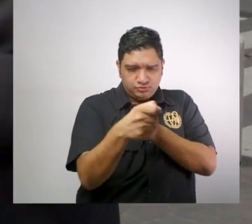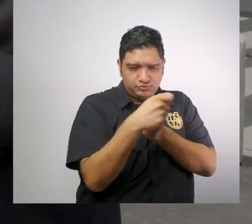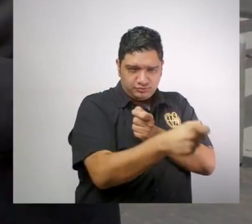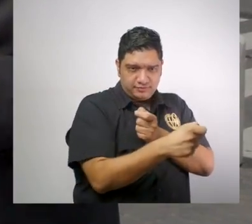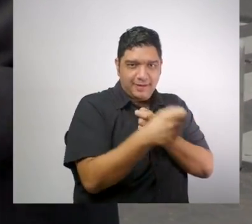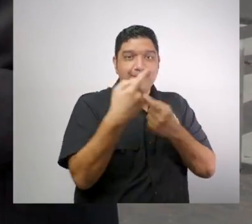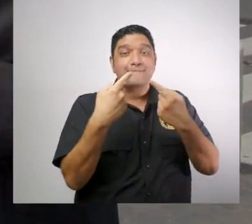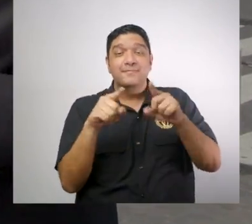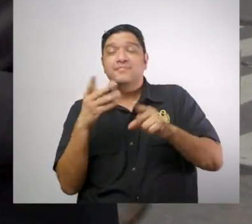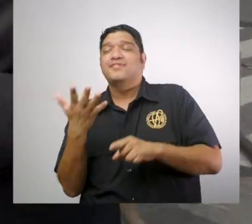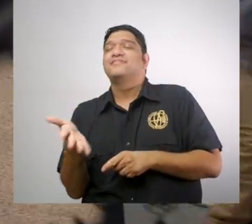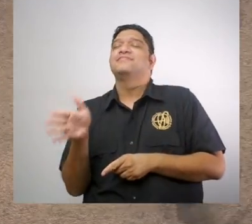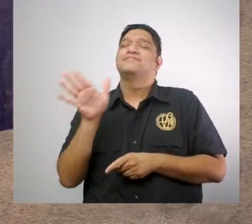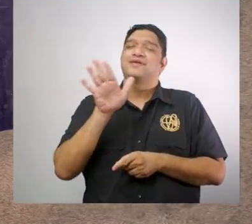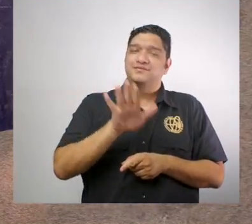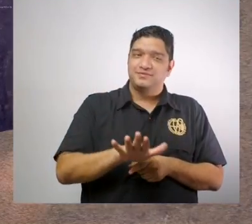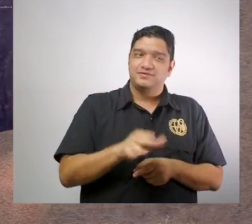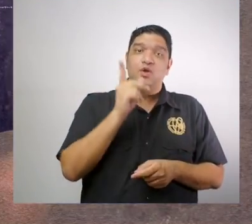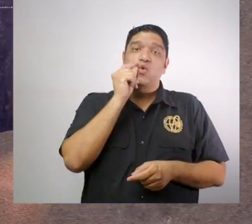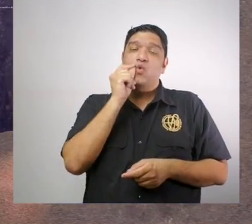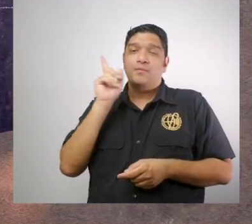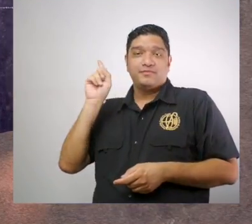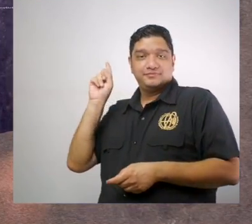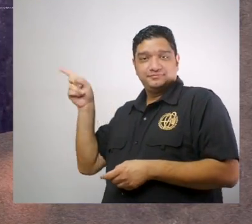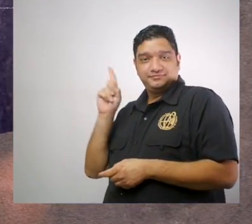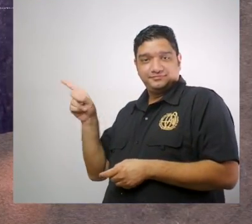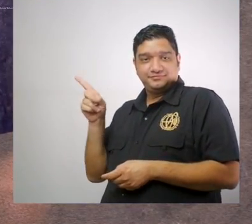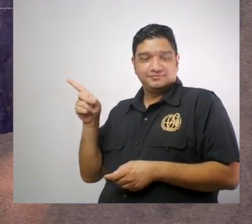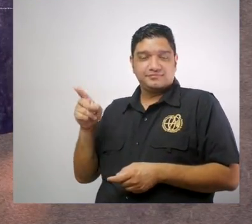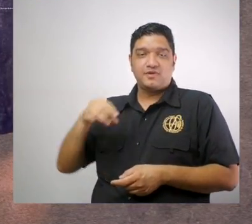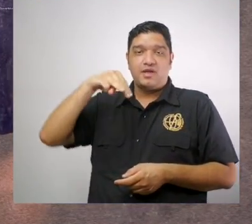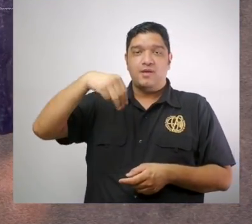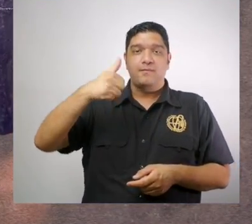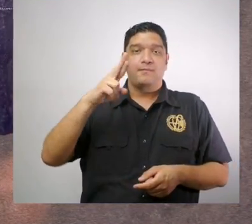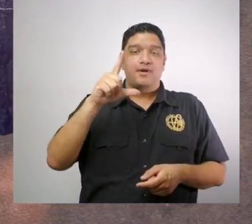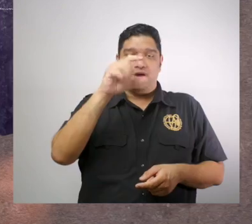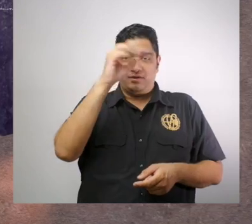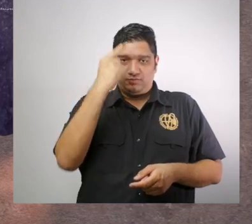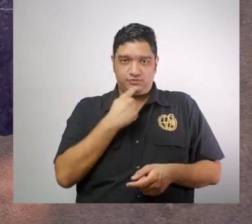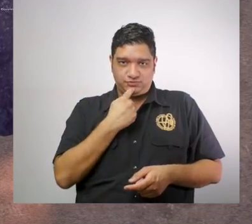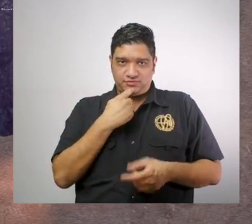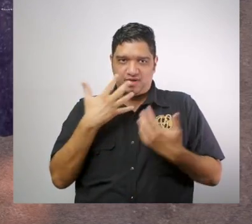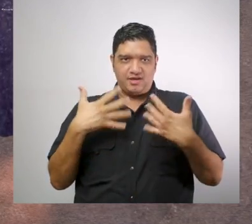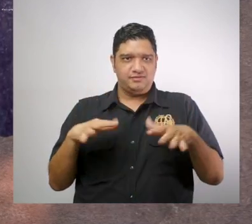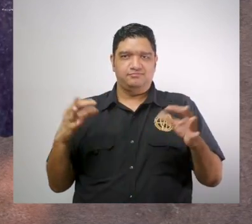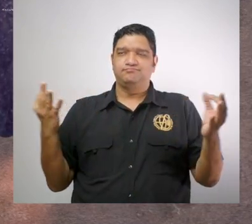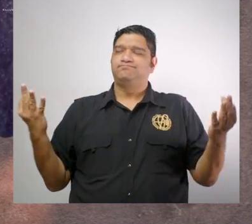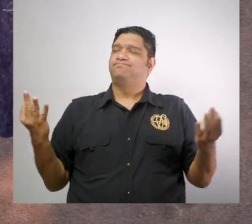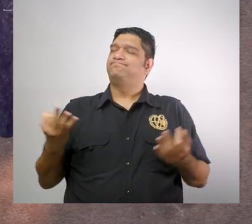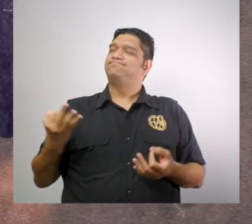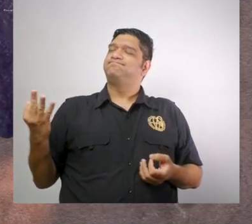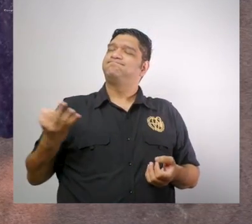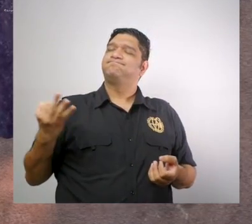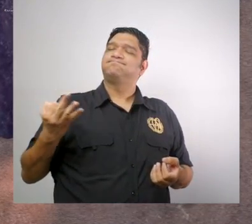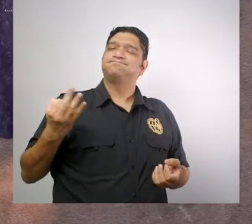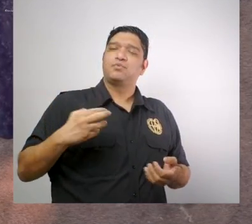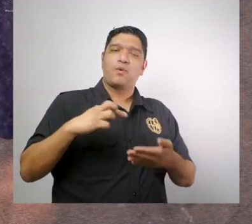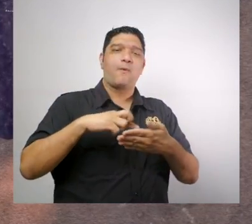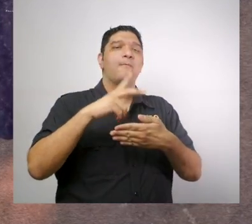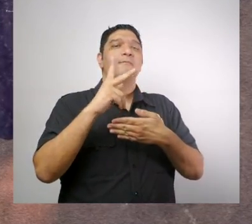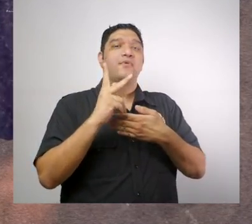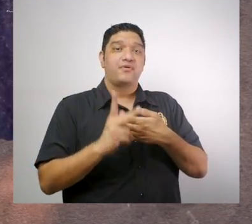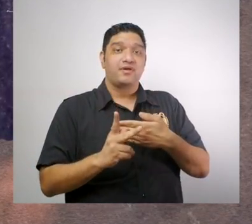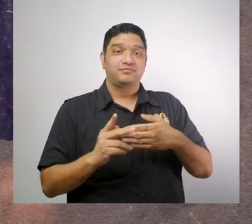se traza la ciudad, Marcos Ibáñez, que nos presenta un magnífico proyecto,